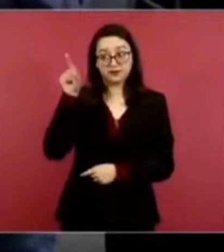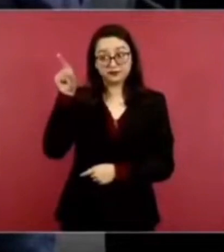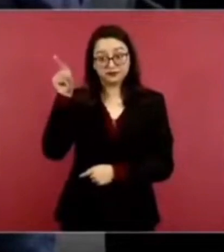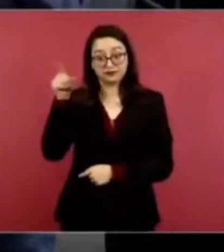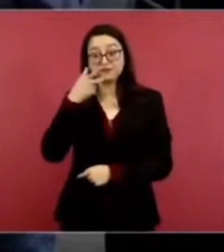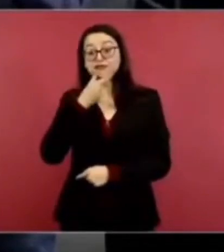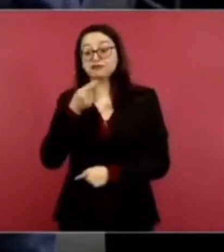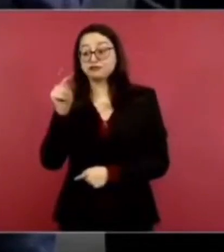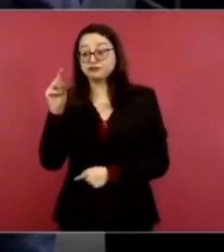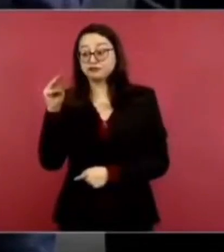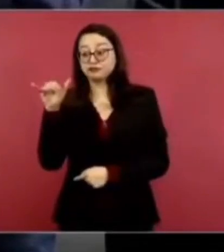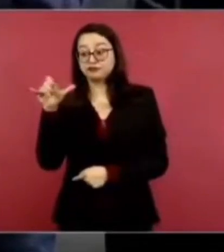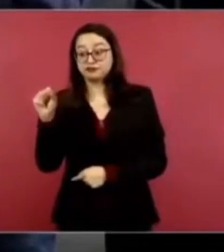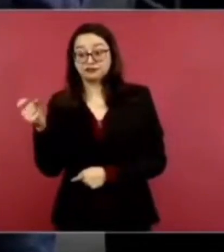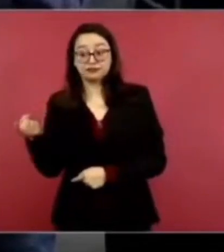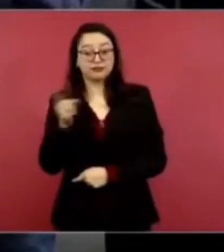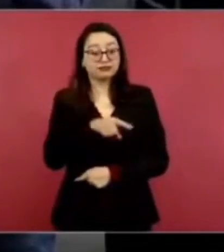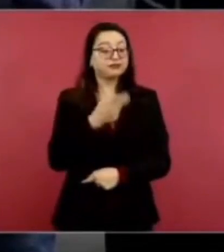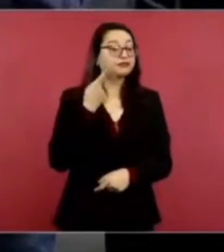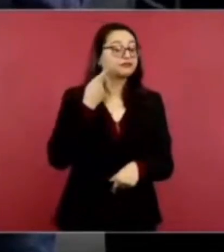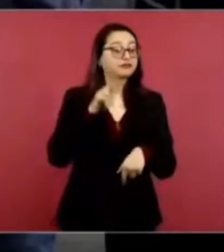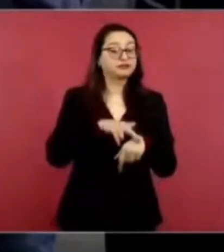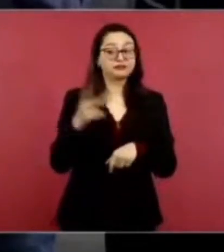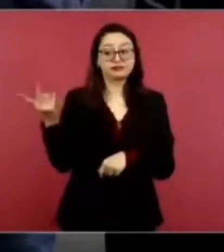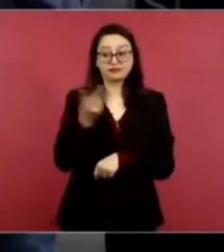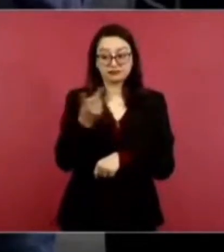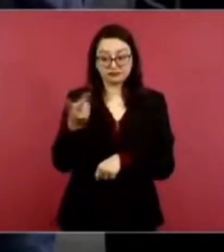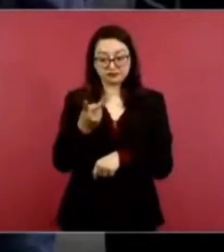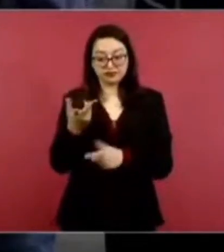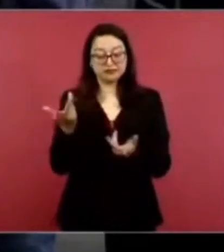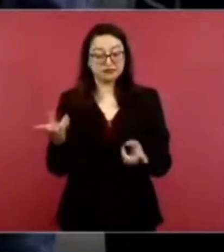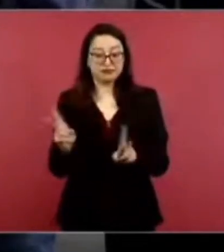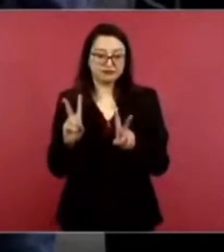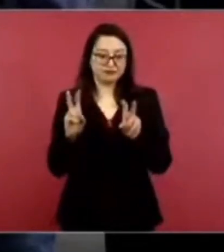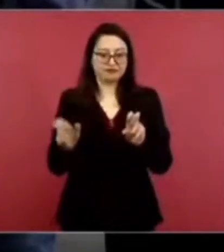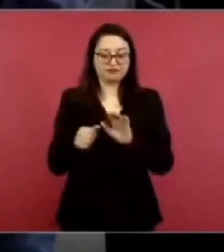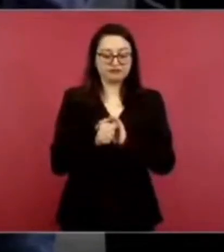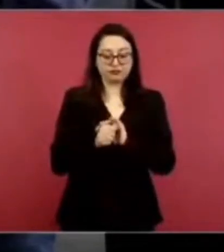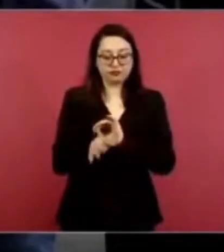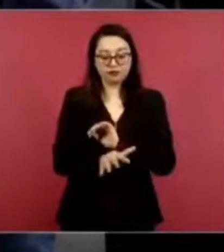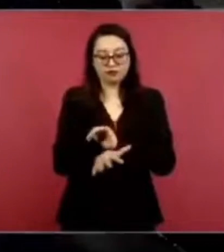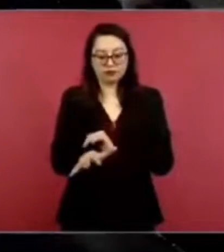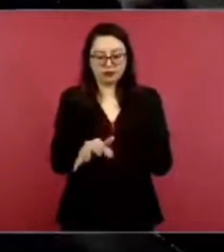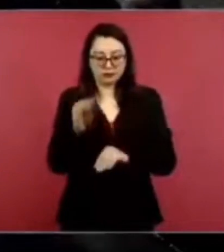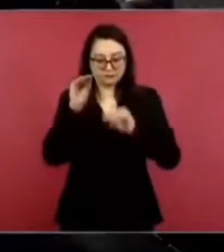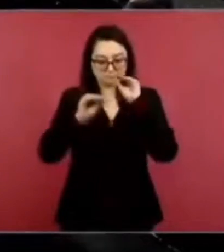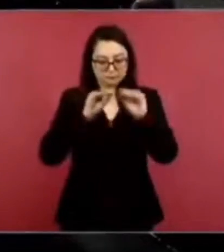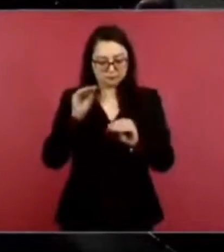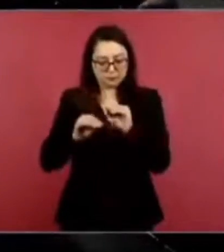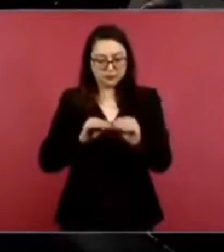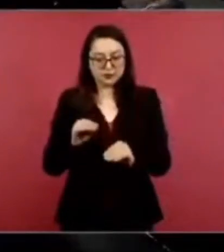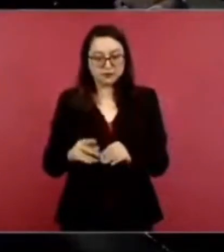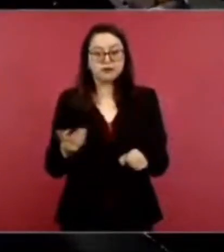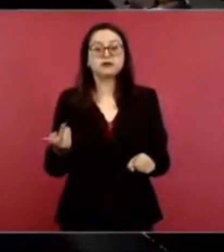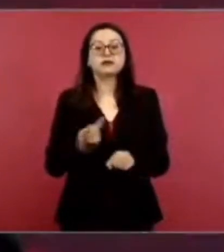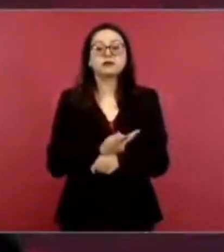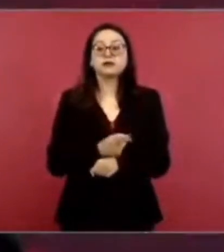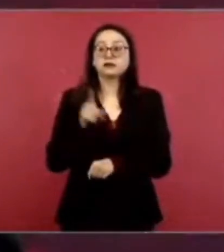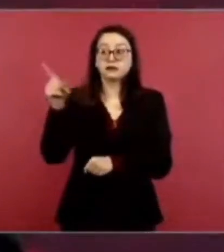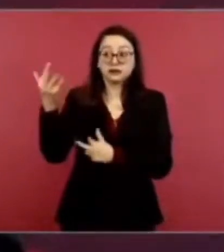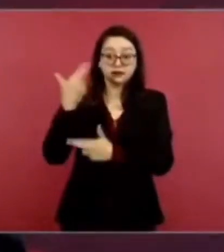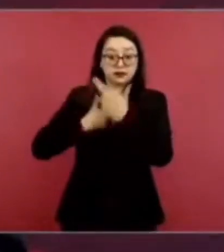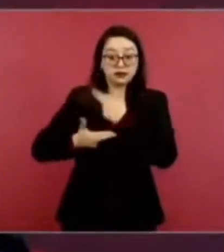pues crear la llamada verdad histórica por el caso Ayotzinapa hay avances sobre este proceso de extradición sí se Está avanzando muy